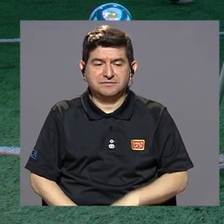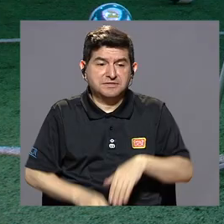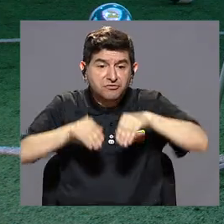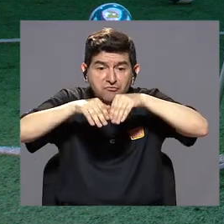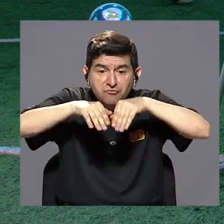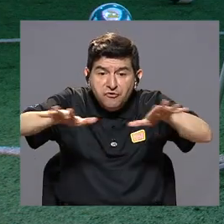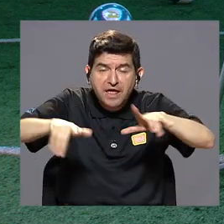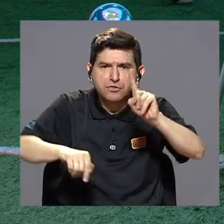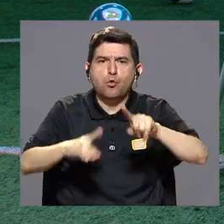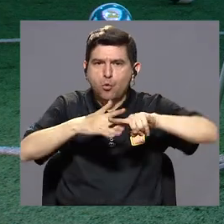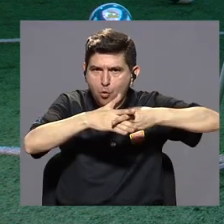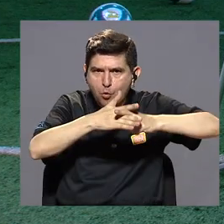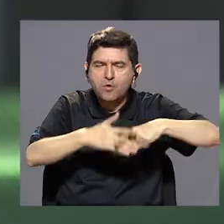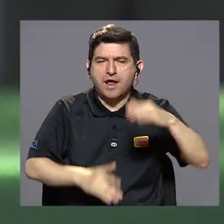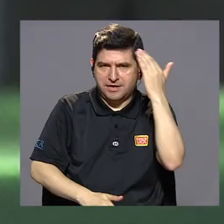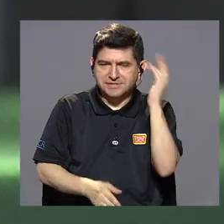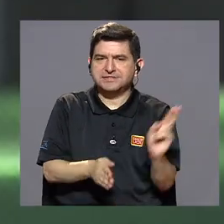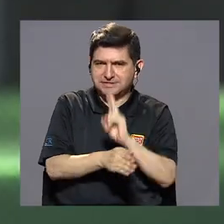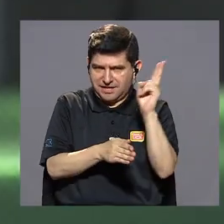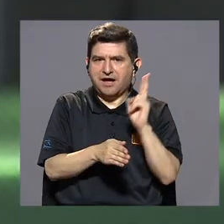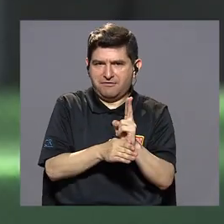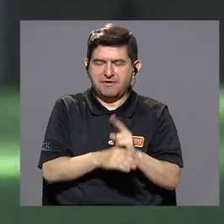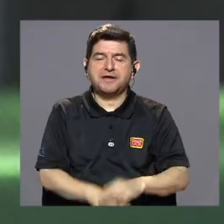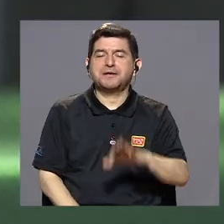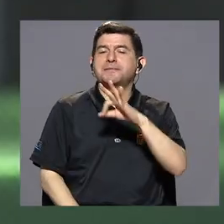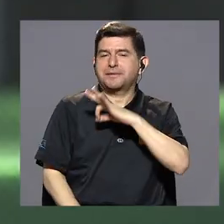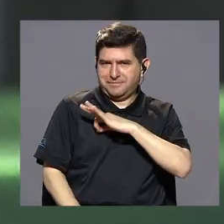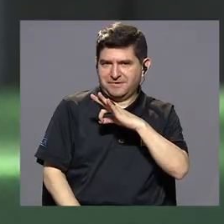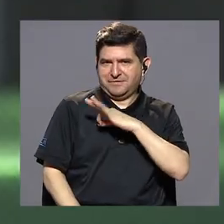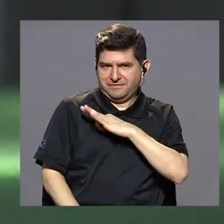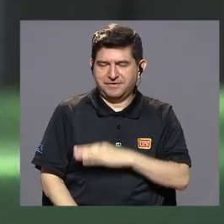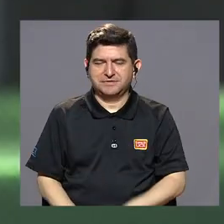red es una herramienta también que se puede saber utilizar